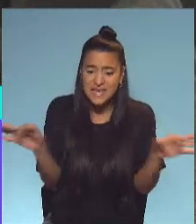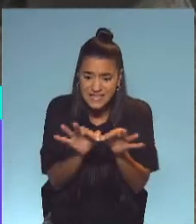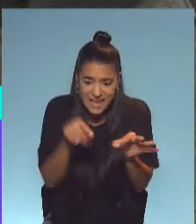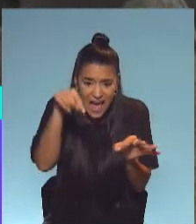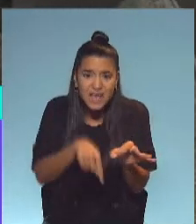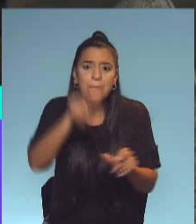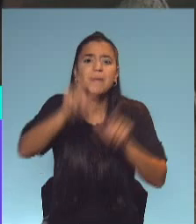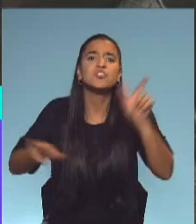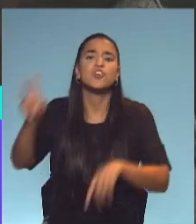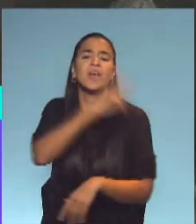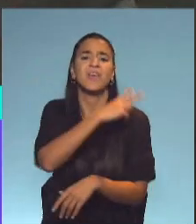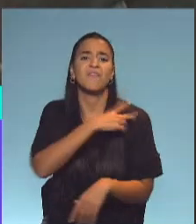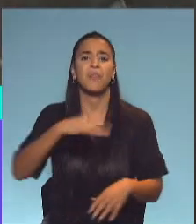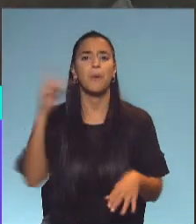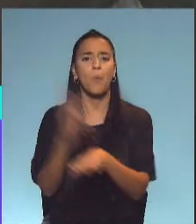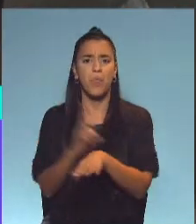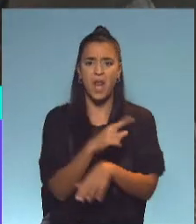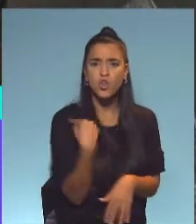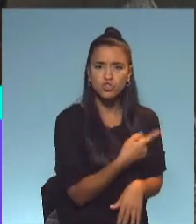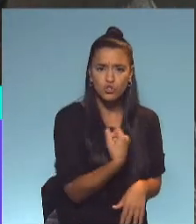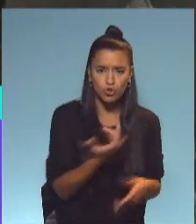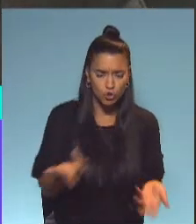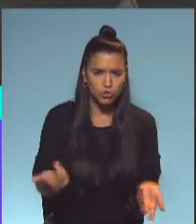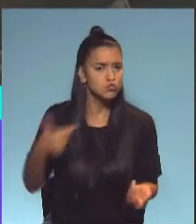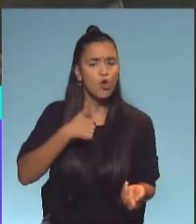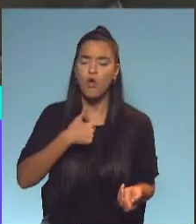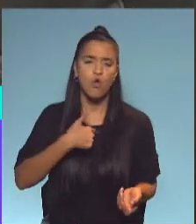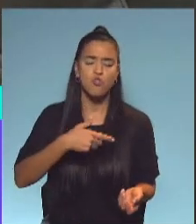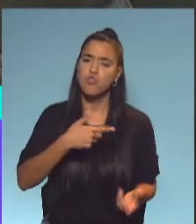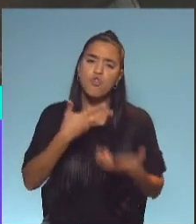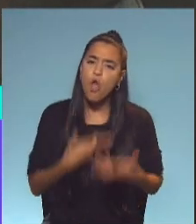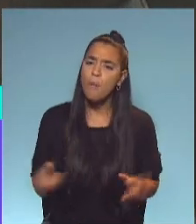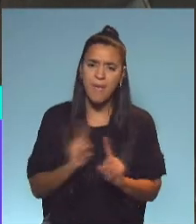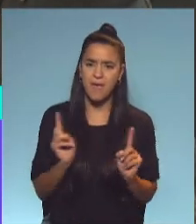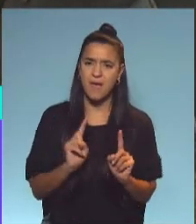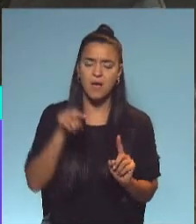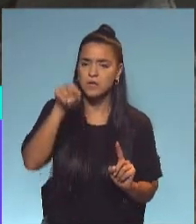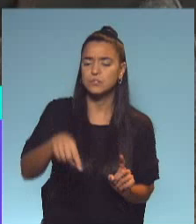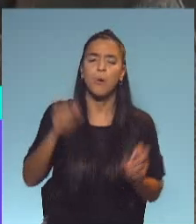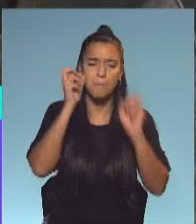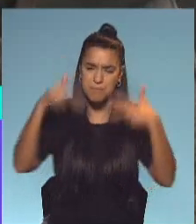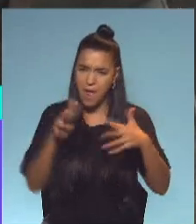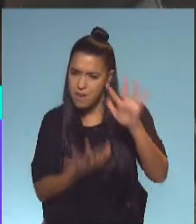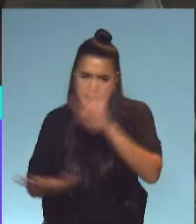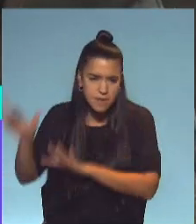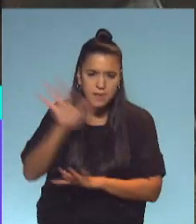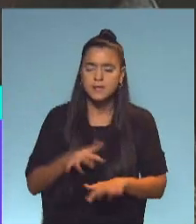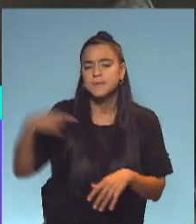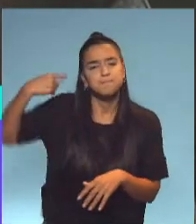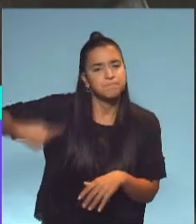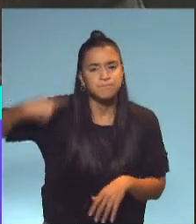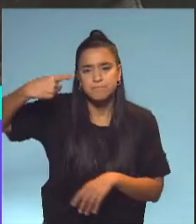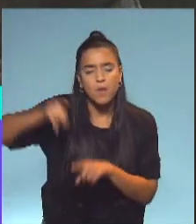que supuestamente proteger. Yo no me voy a cansar de decir que fue un acto programado, que es un hecho